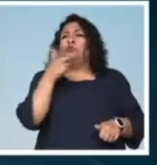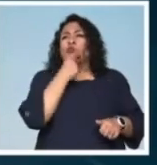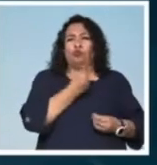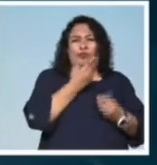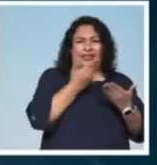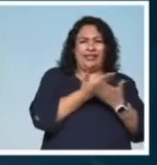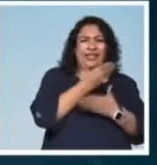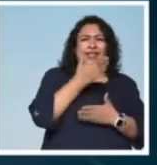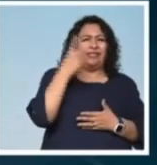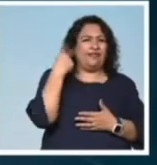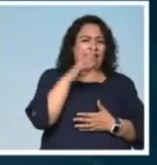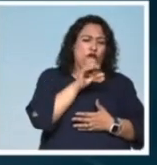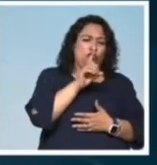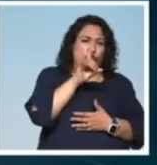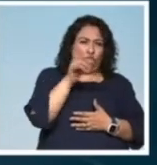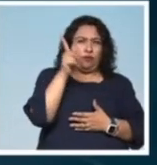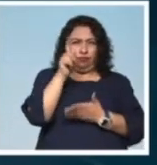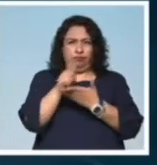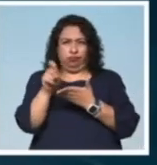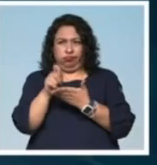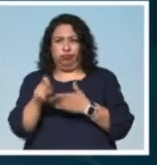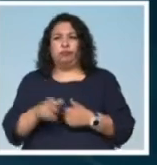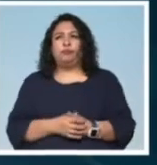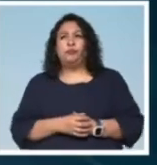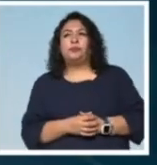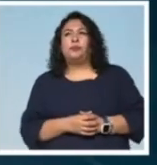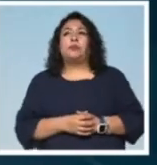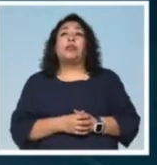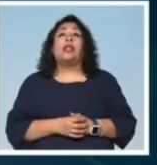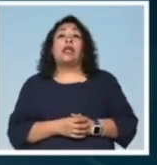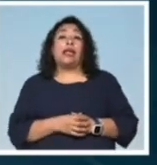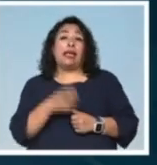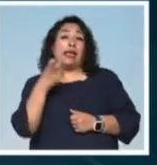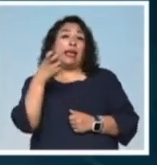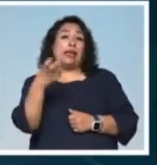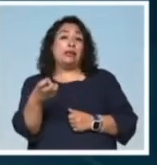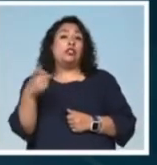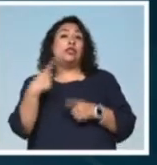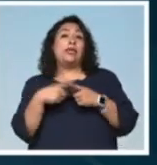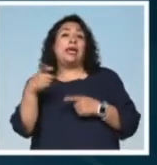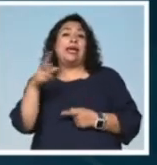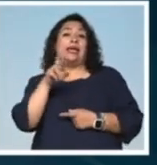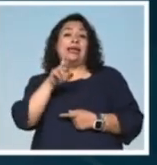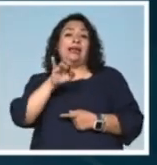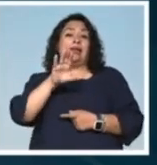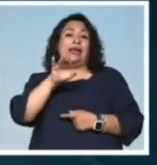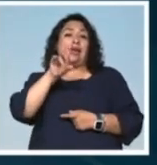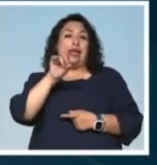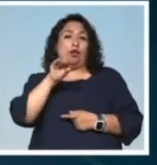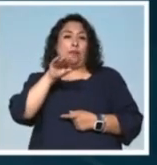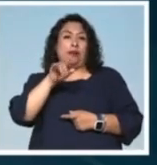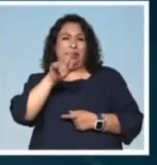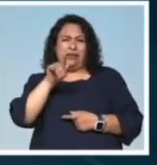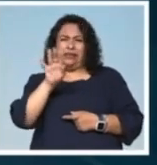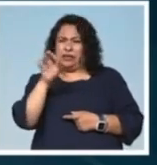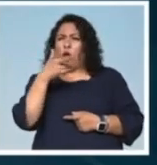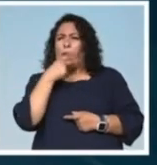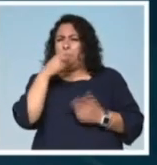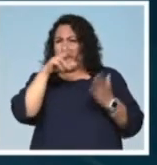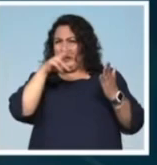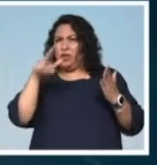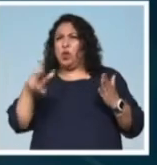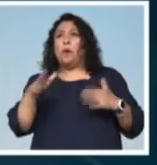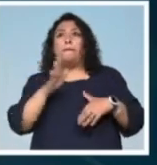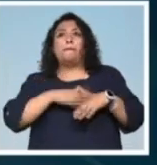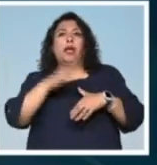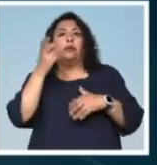nacido en Córdoba, Veracruz, escribió. Sobre todo sobre Ricardo Martínez, que fue quizá el pintor que de uno